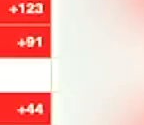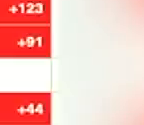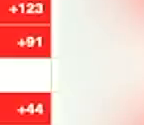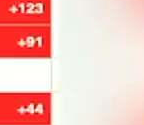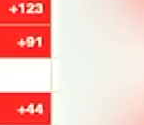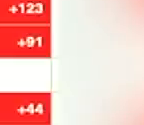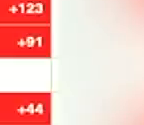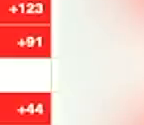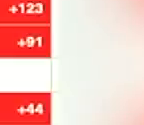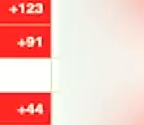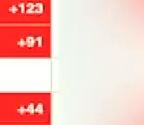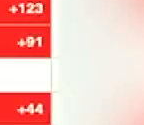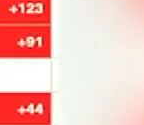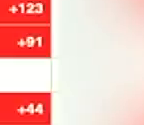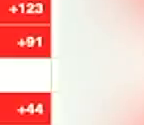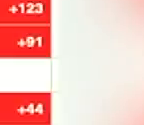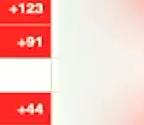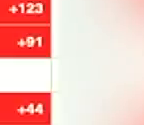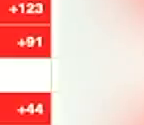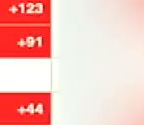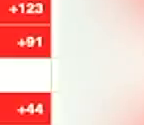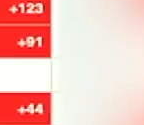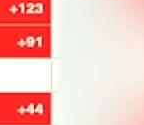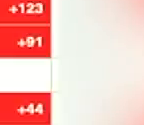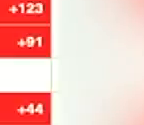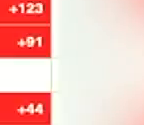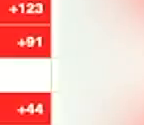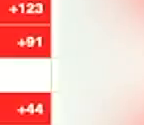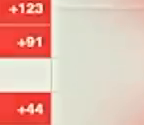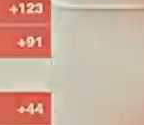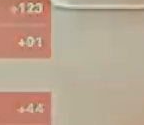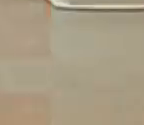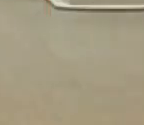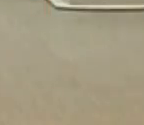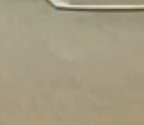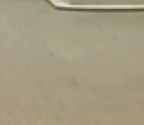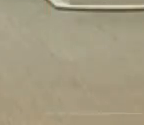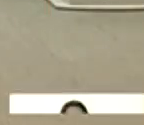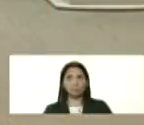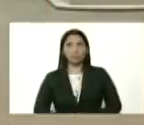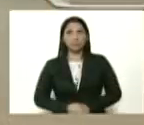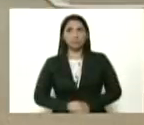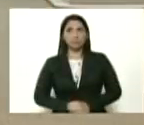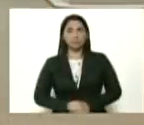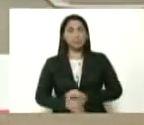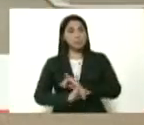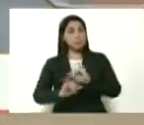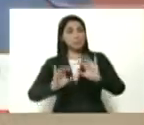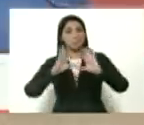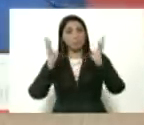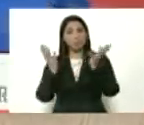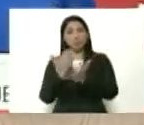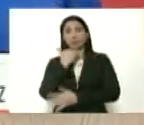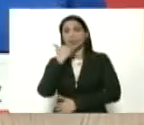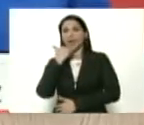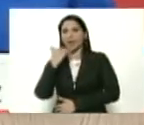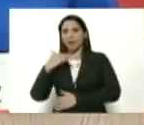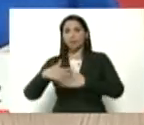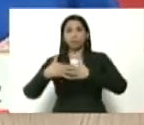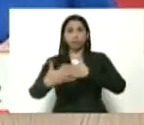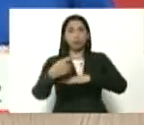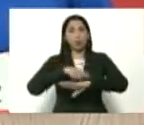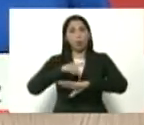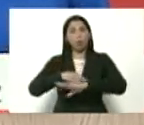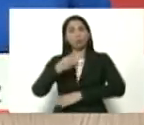124,743 casos, y así por el estilo. Ya el mundo se aproxima, en las próximas horas estaremos